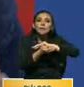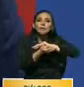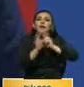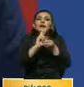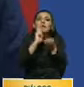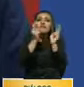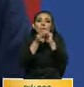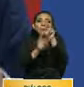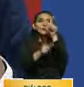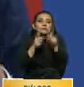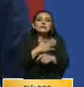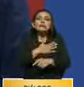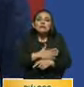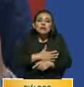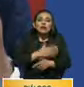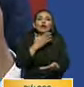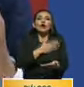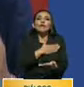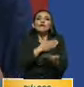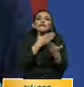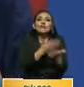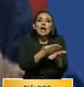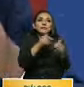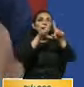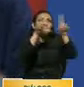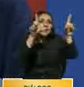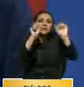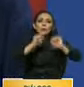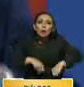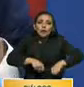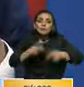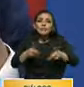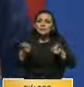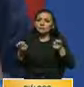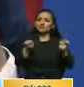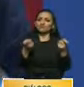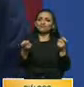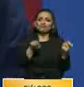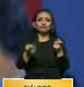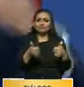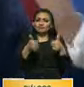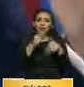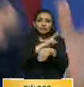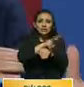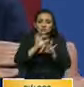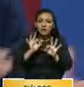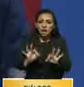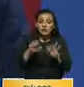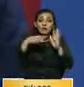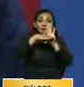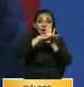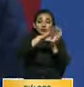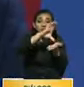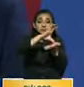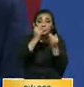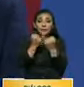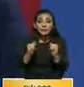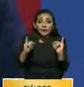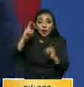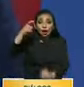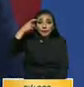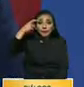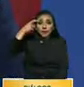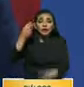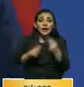genere confianza, un manejo fiscal prudente y serio y un banco central independiente para que el gobierno no